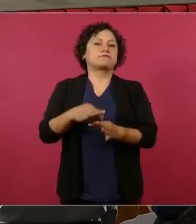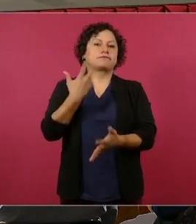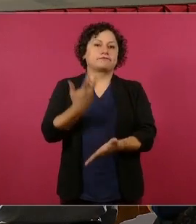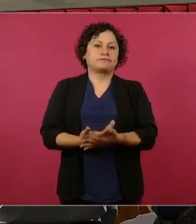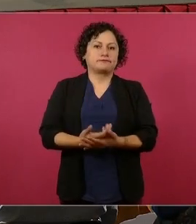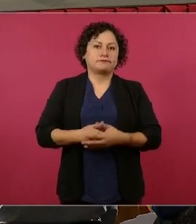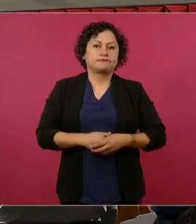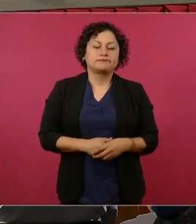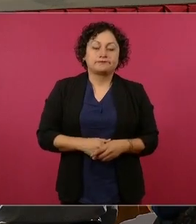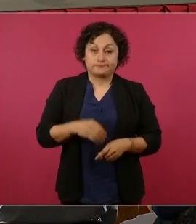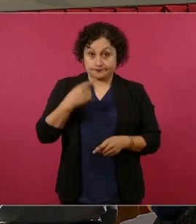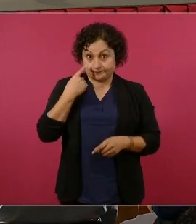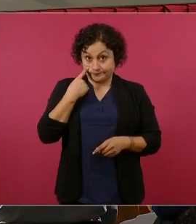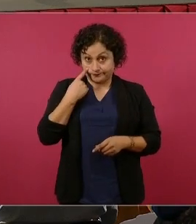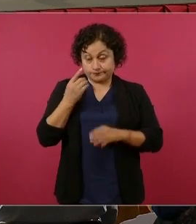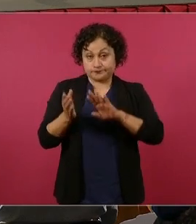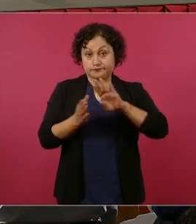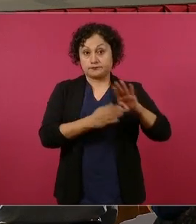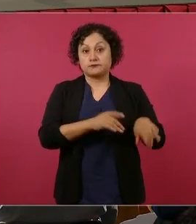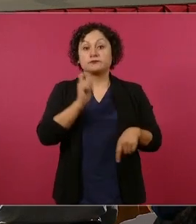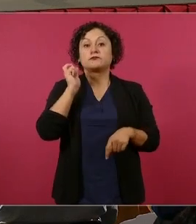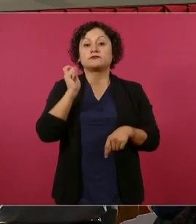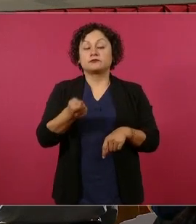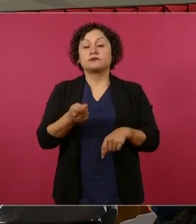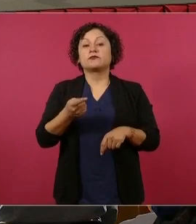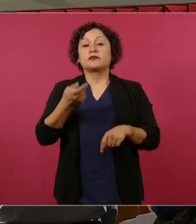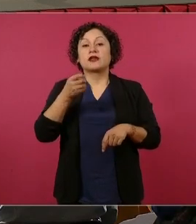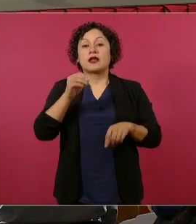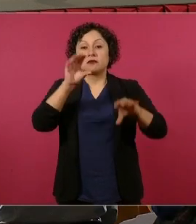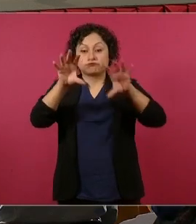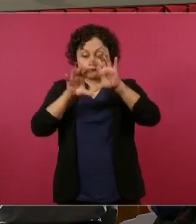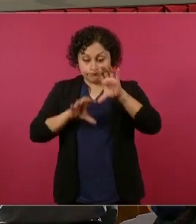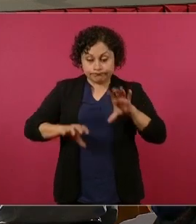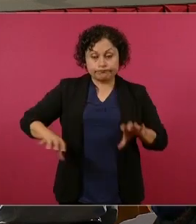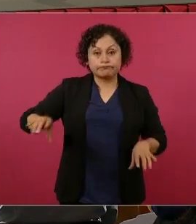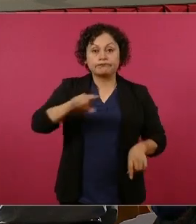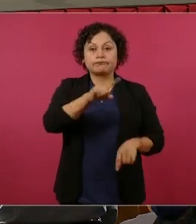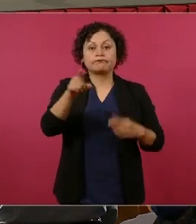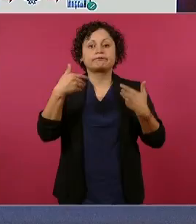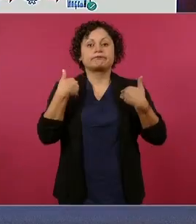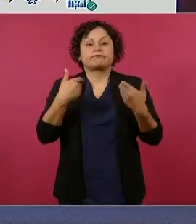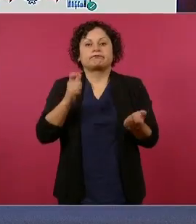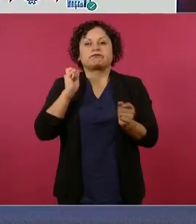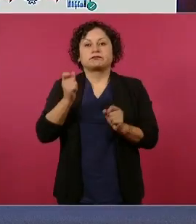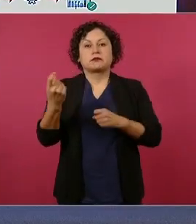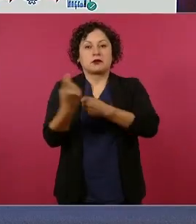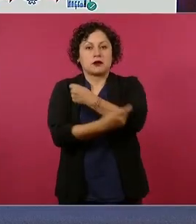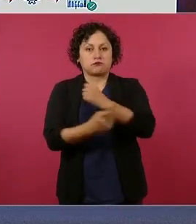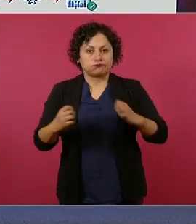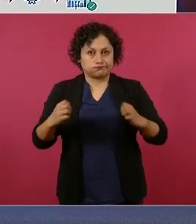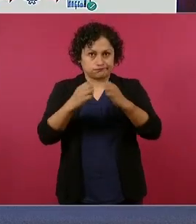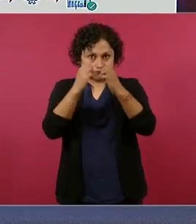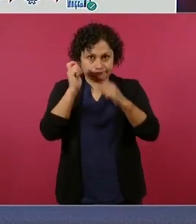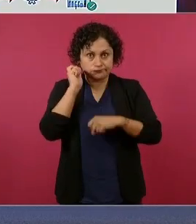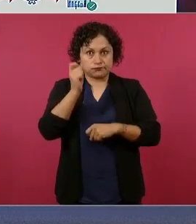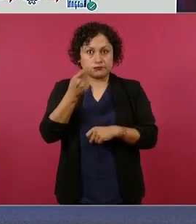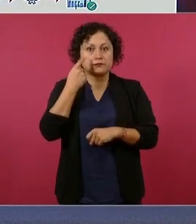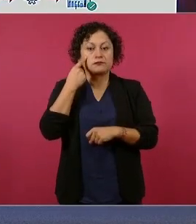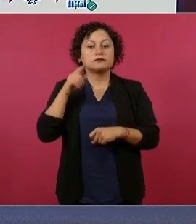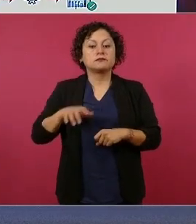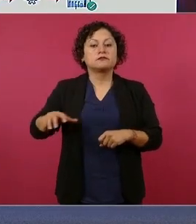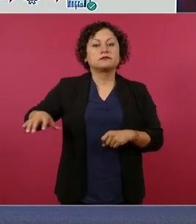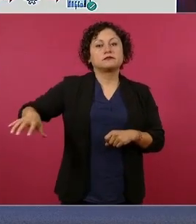esquema remoto de atención a la emergencia. Decíamos que participa directamente el personal encargado de cada una de las